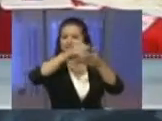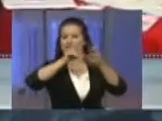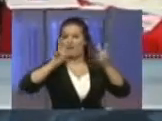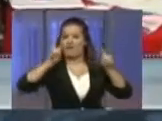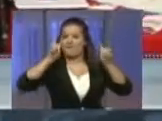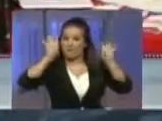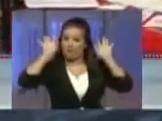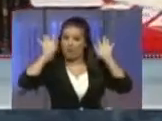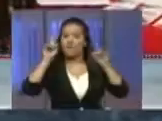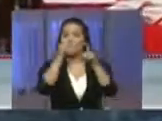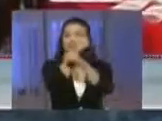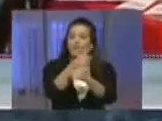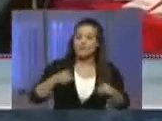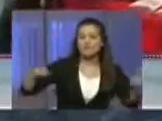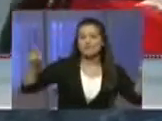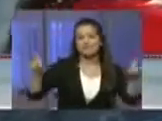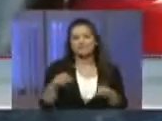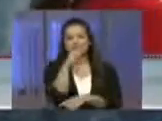nuev